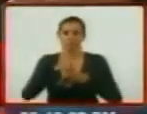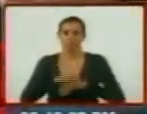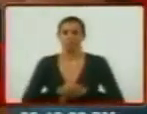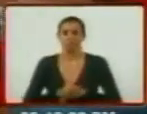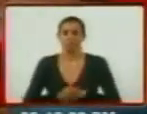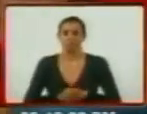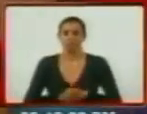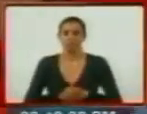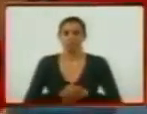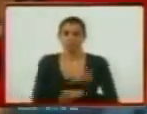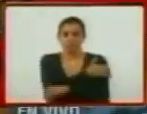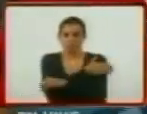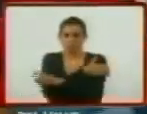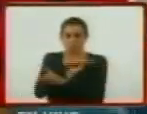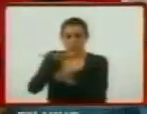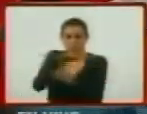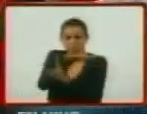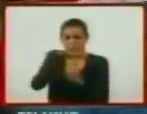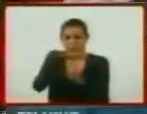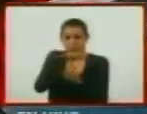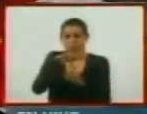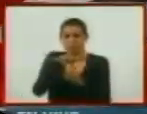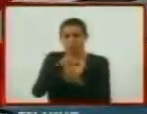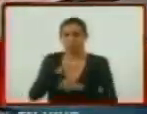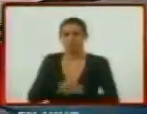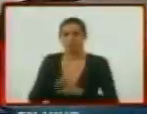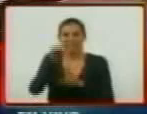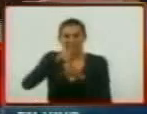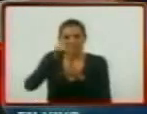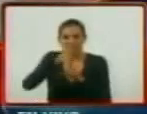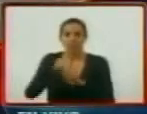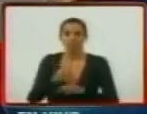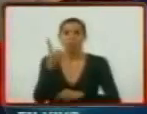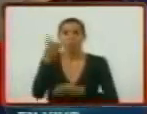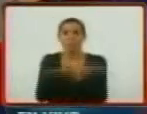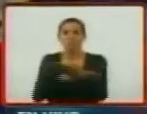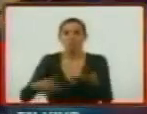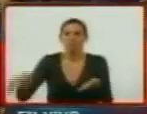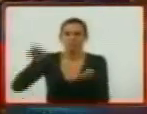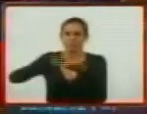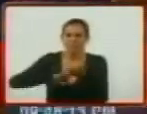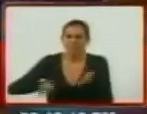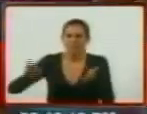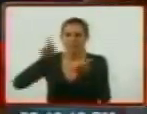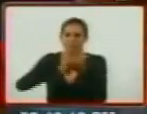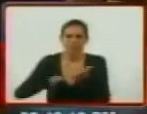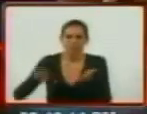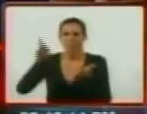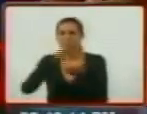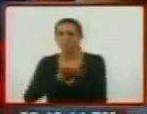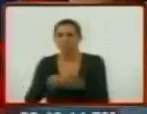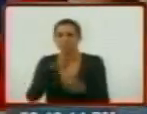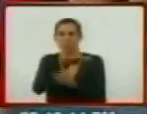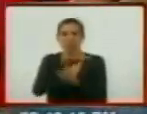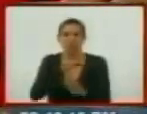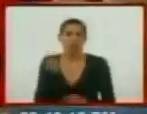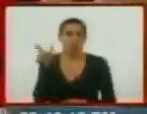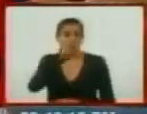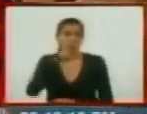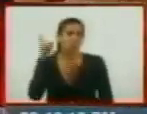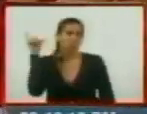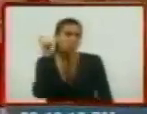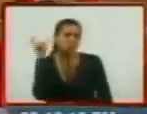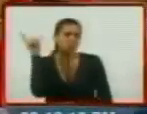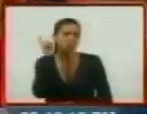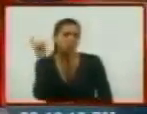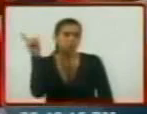mira, flum, un millón de veces lo repite, un millón de veces. Y eso le llegó al corazón. Y